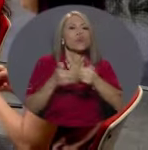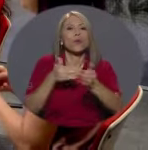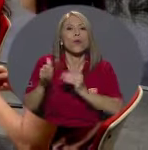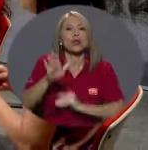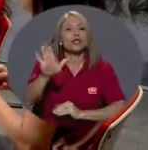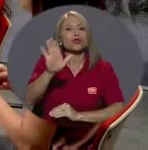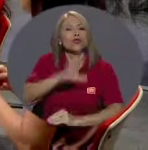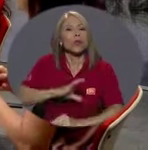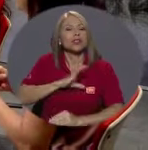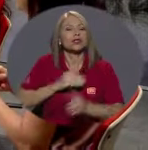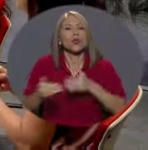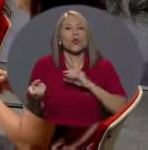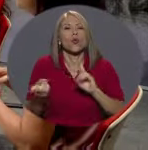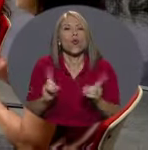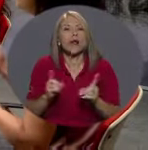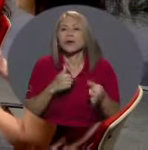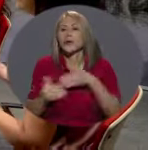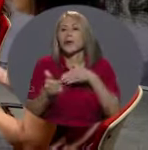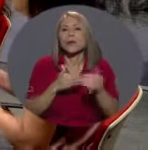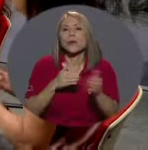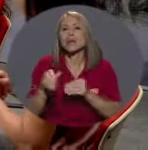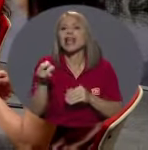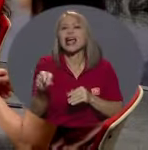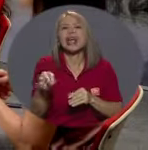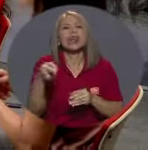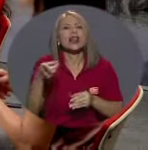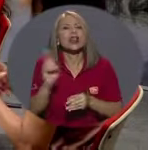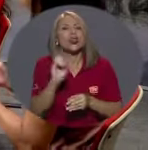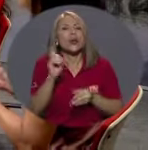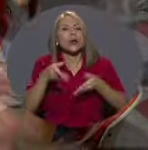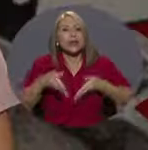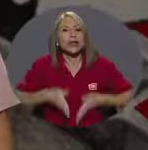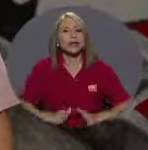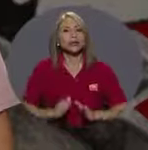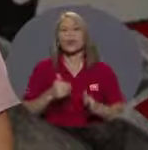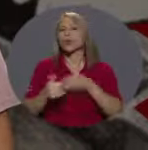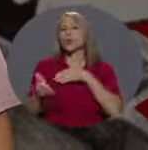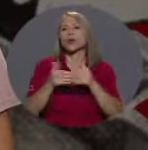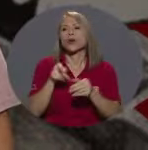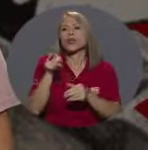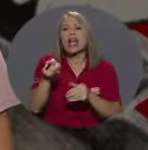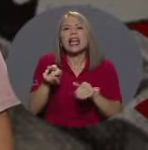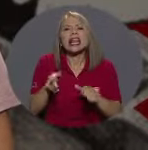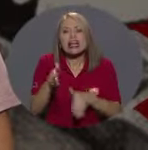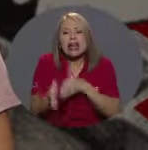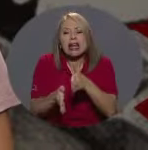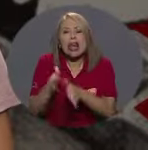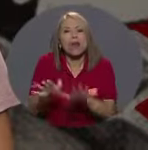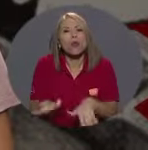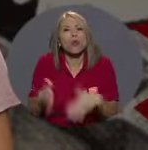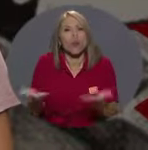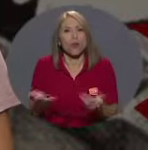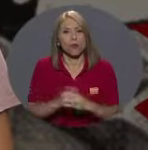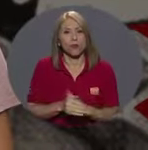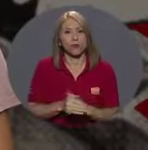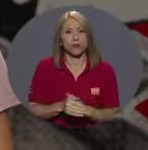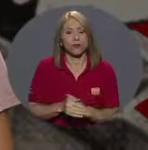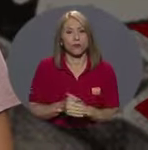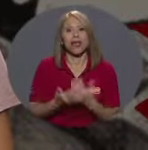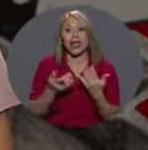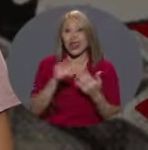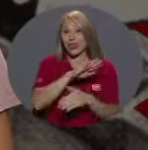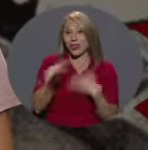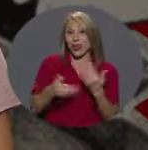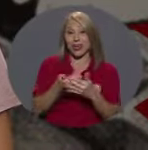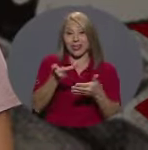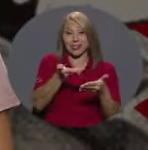de su condición, ¿verdad? O del lugar a donde nació o cómo fue criado. Pero estas cosas son aparte, como decía